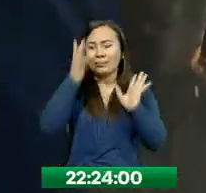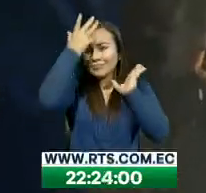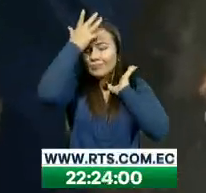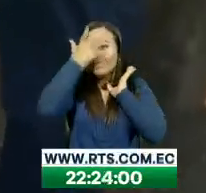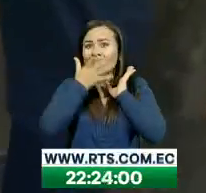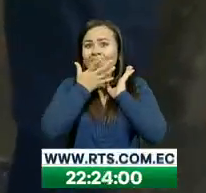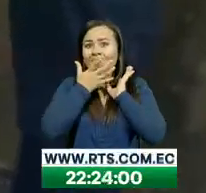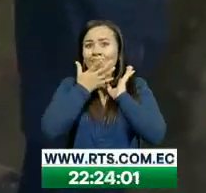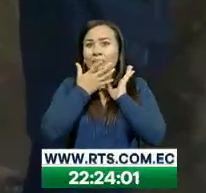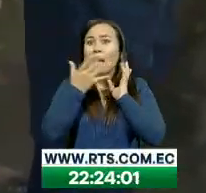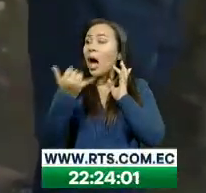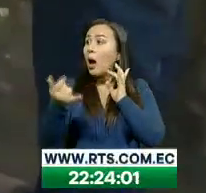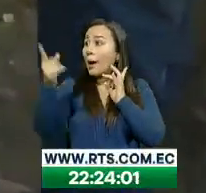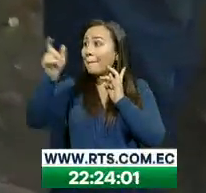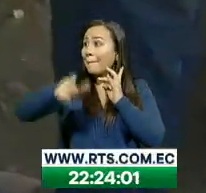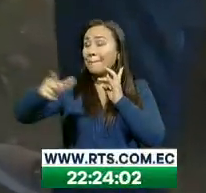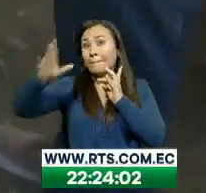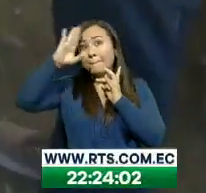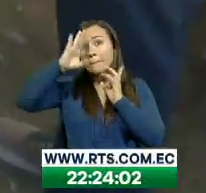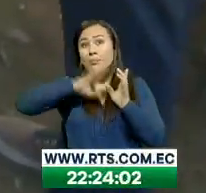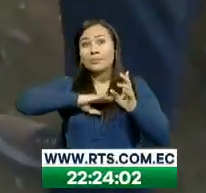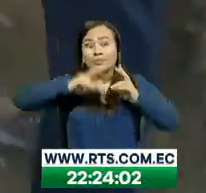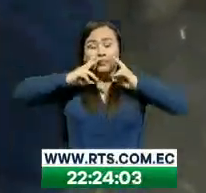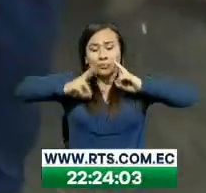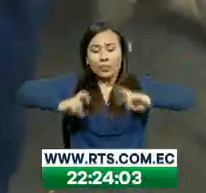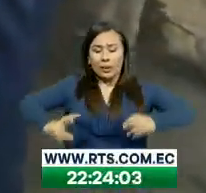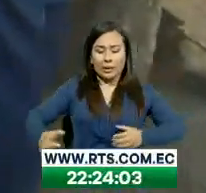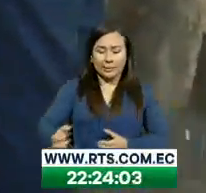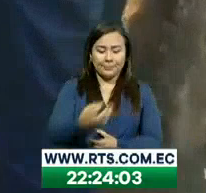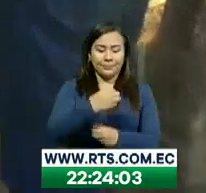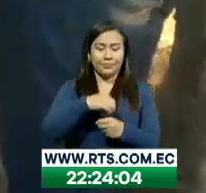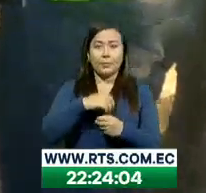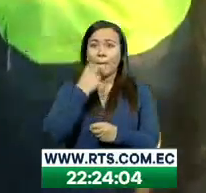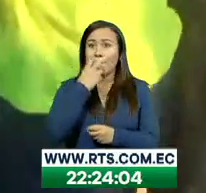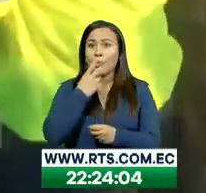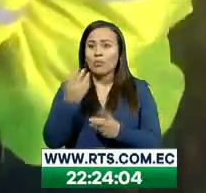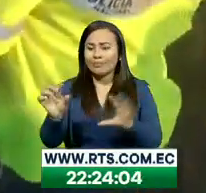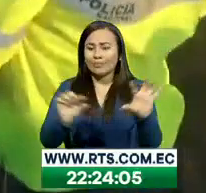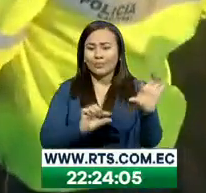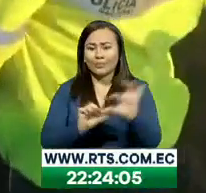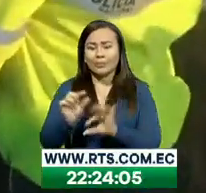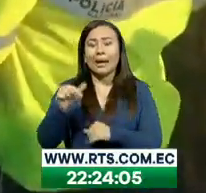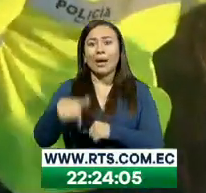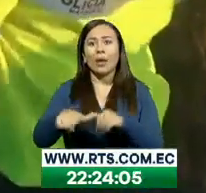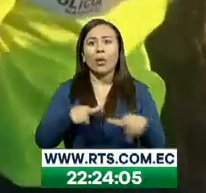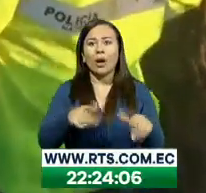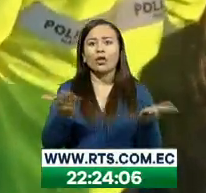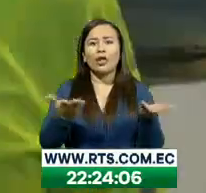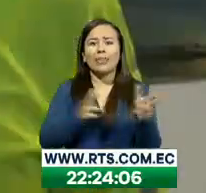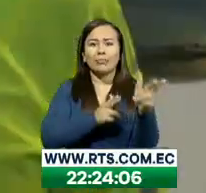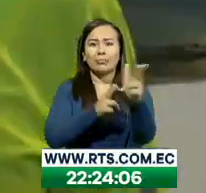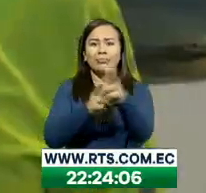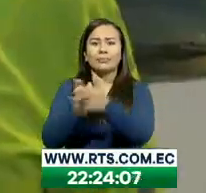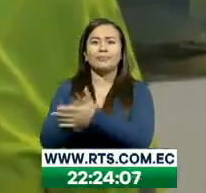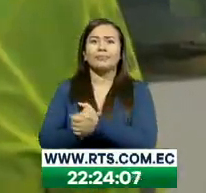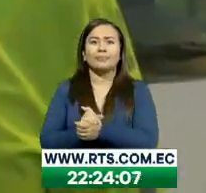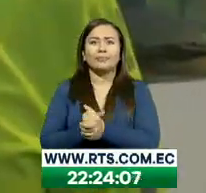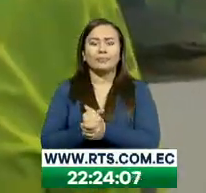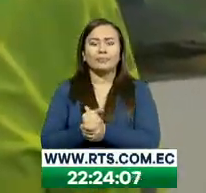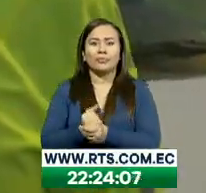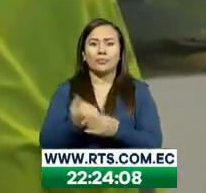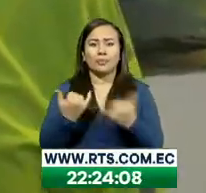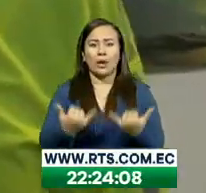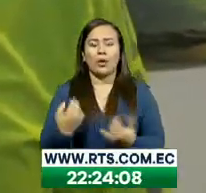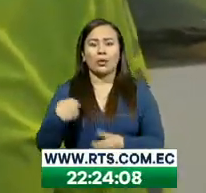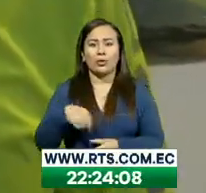En tanto, personal de criminalística de la Policía Nacional recopiló indicios en el lugar de la balacera. Hemos